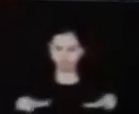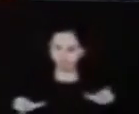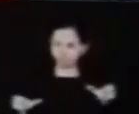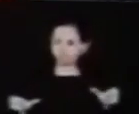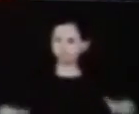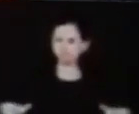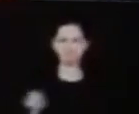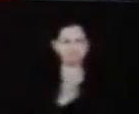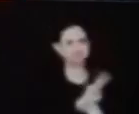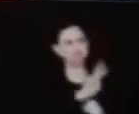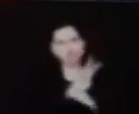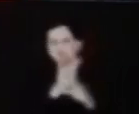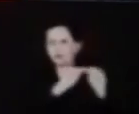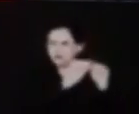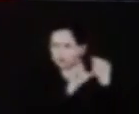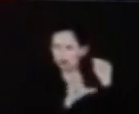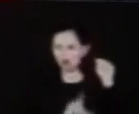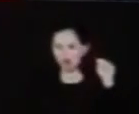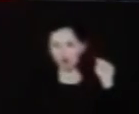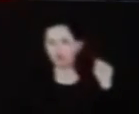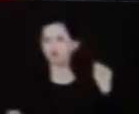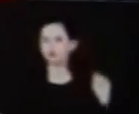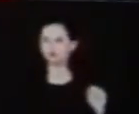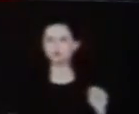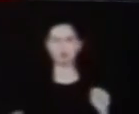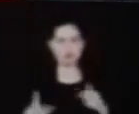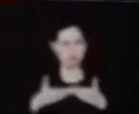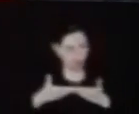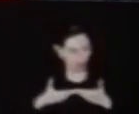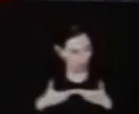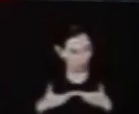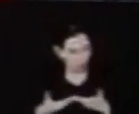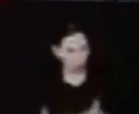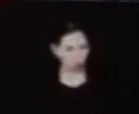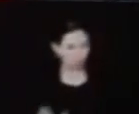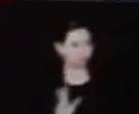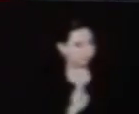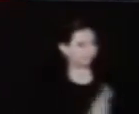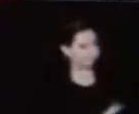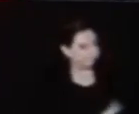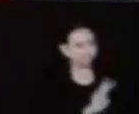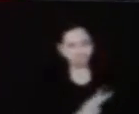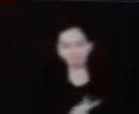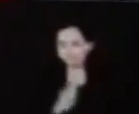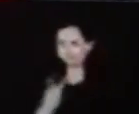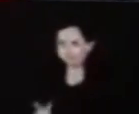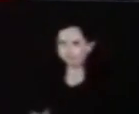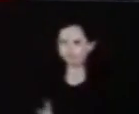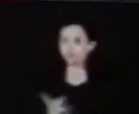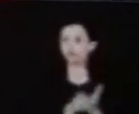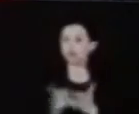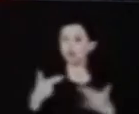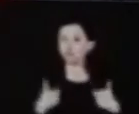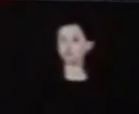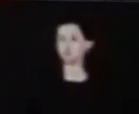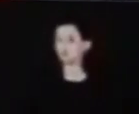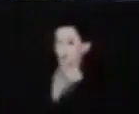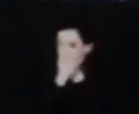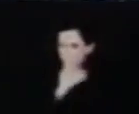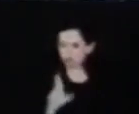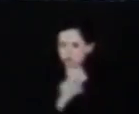para realizar funciones de seguridad pública con pleno respeto a los derechos